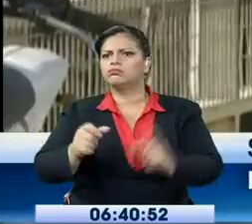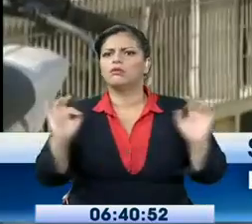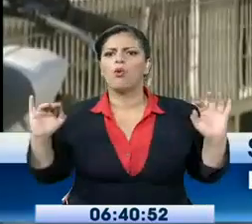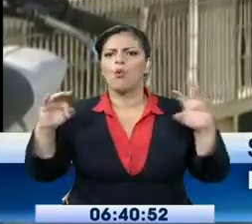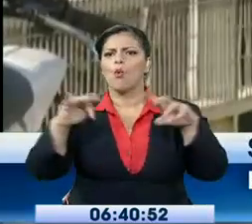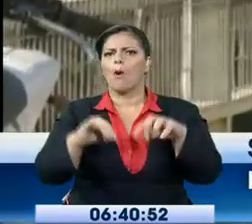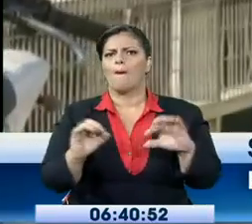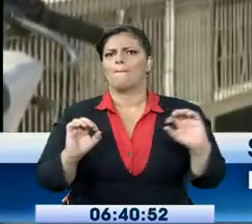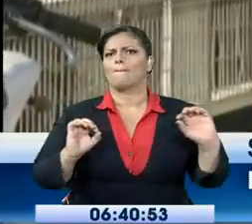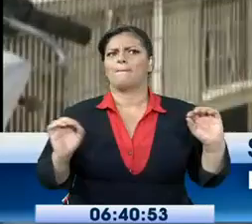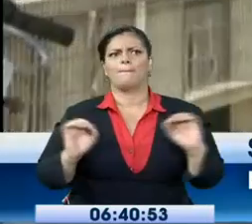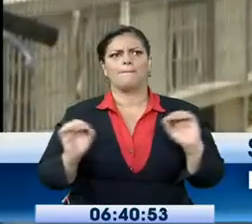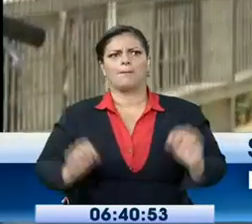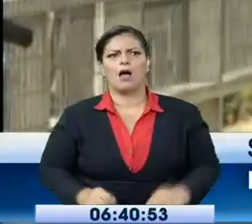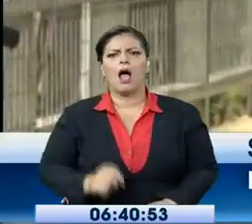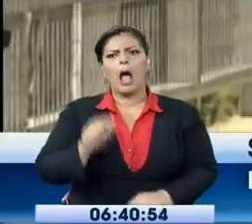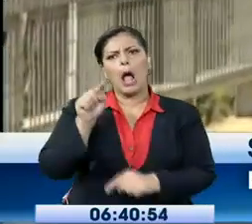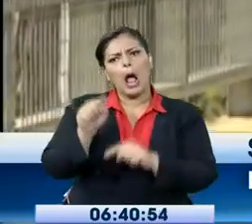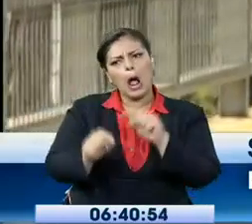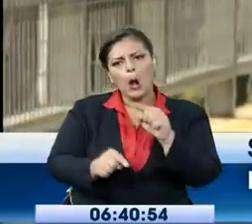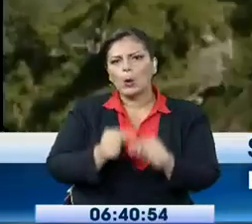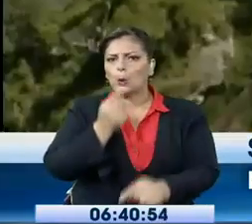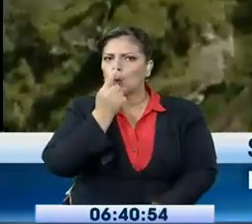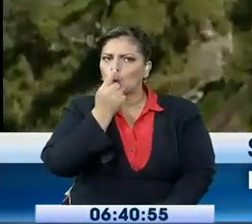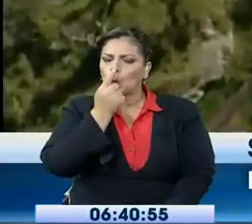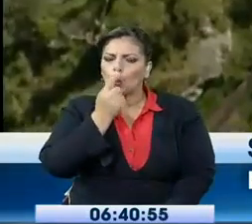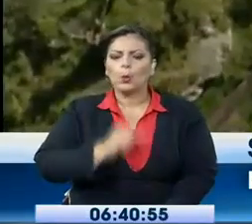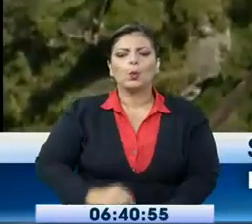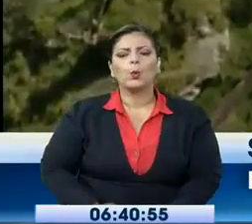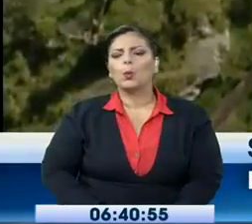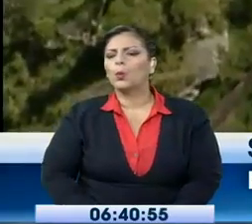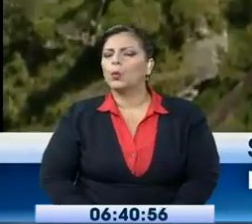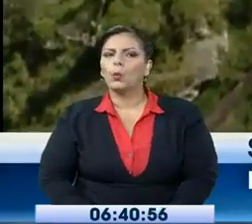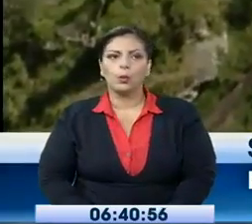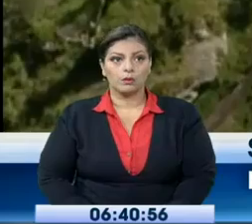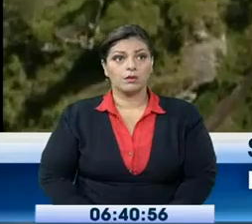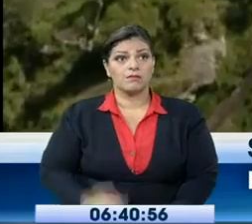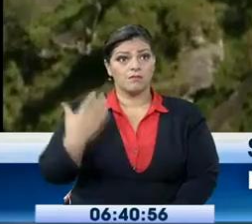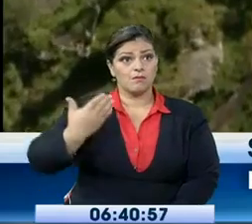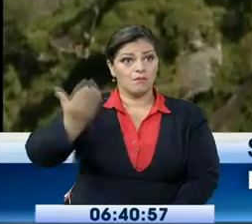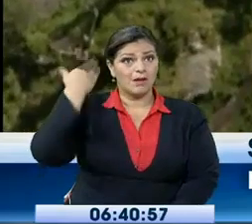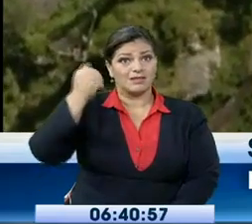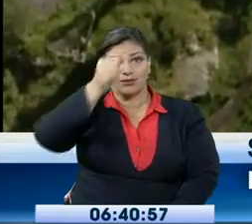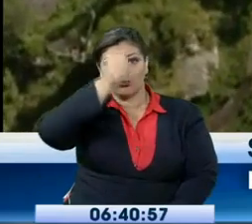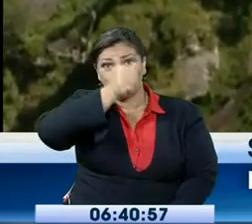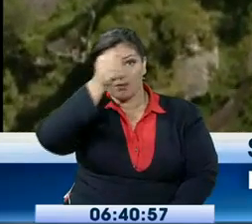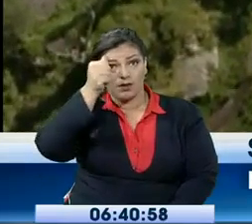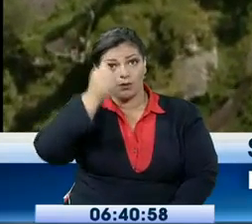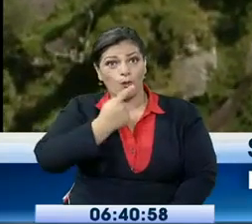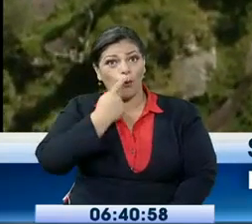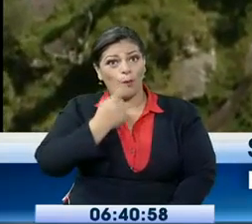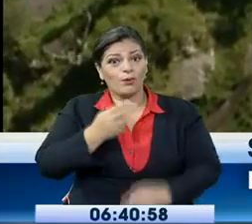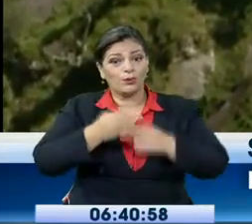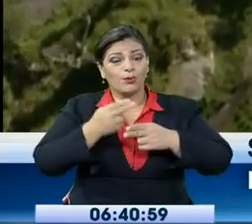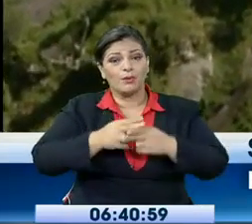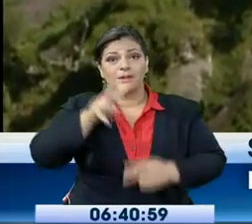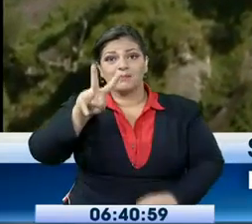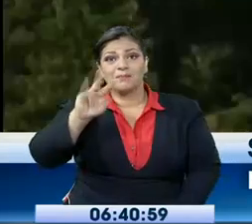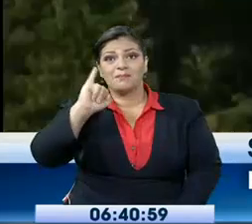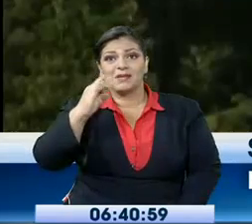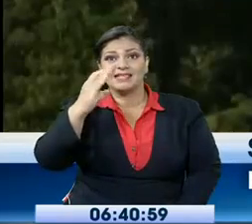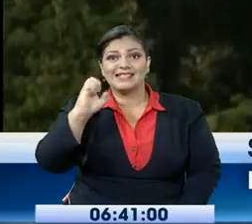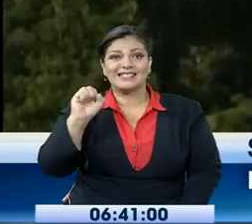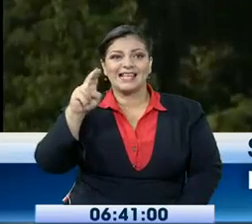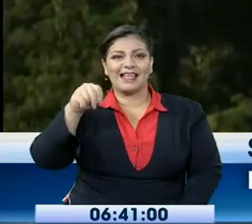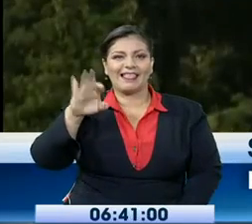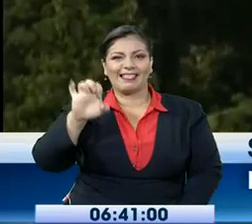que llegan a conocer el sitio donde el pasado domingo murió accidentalmente Vicente Fernando S.M., de 26 años de edad,